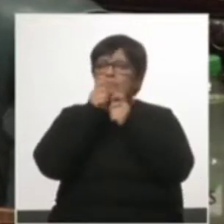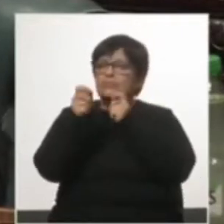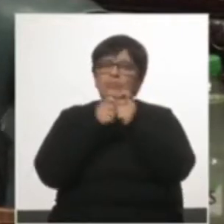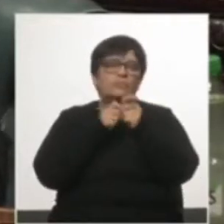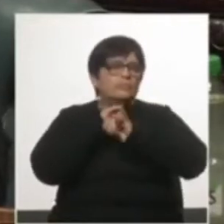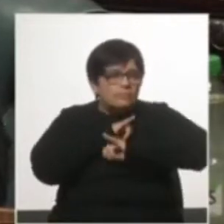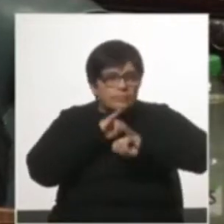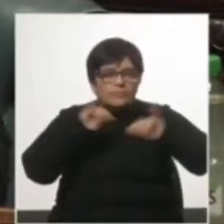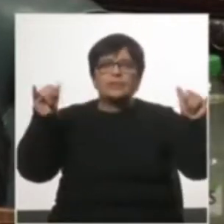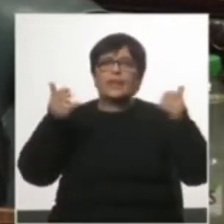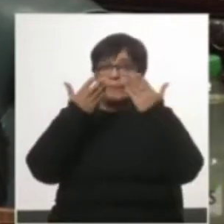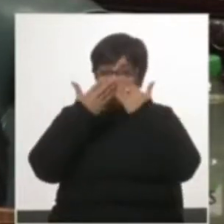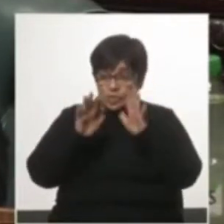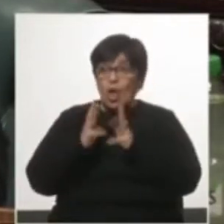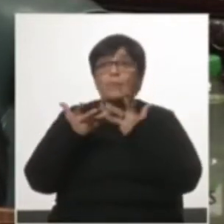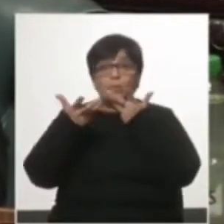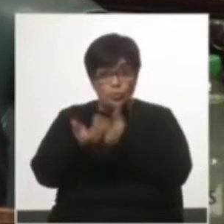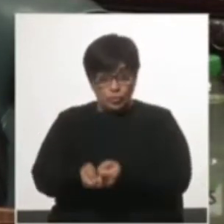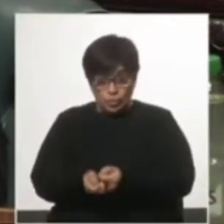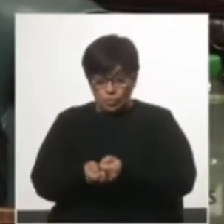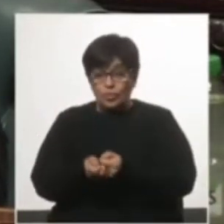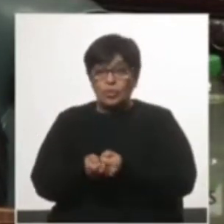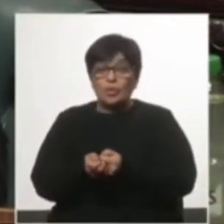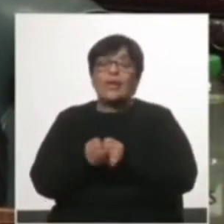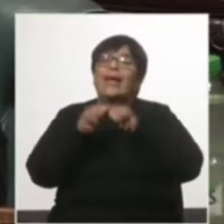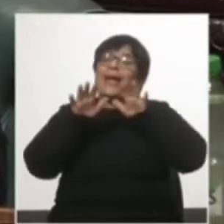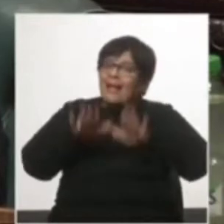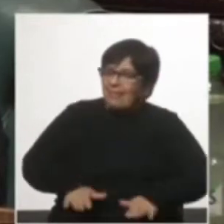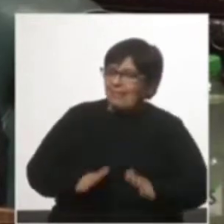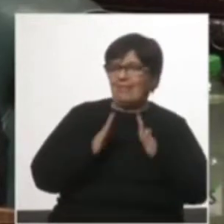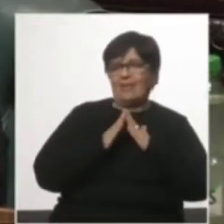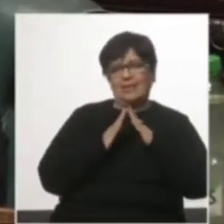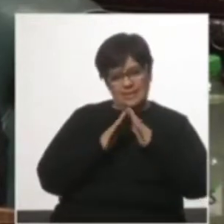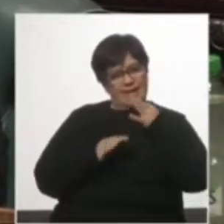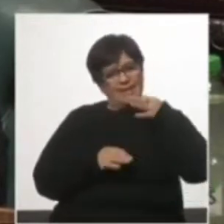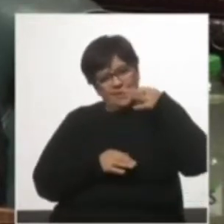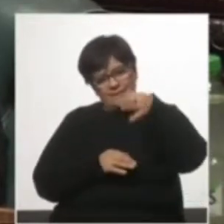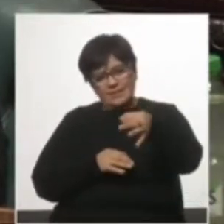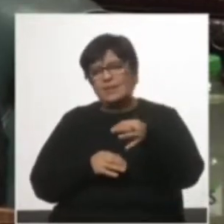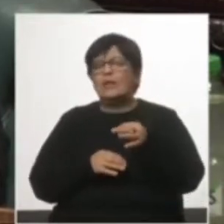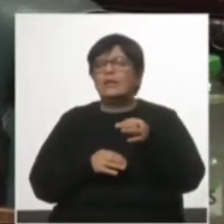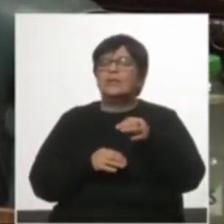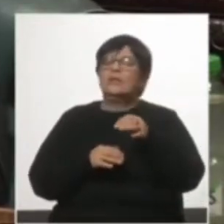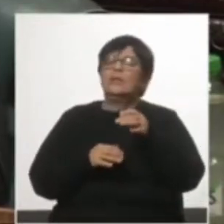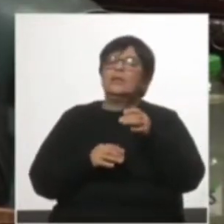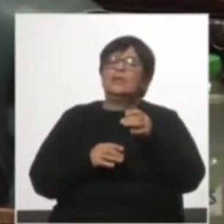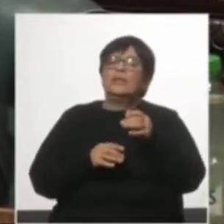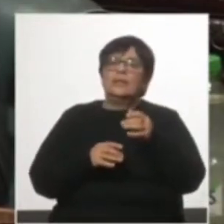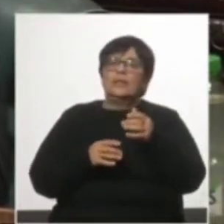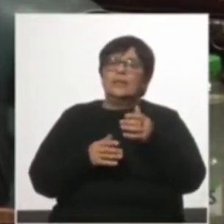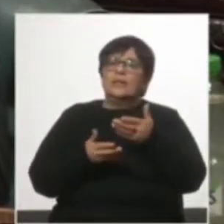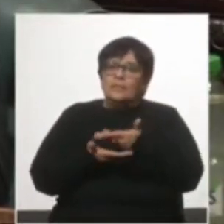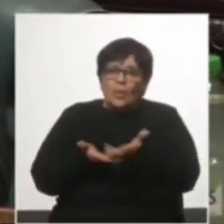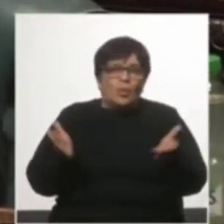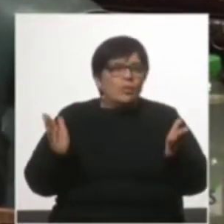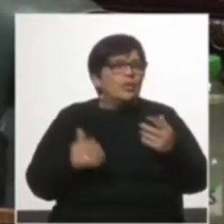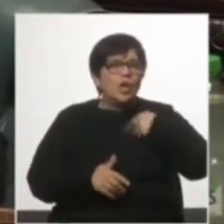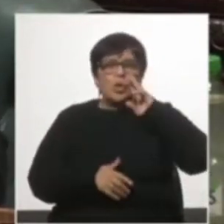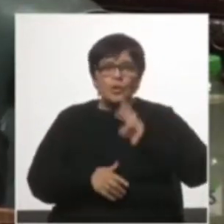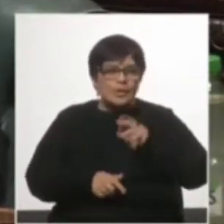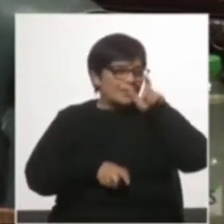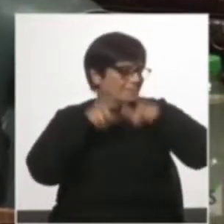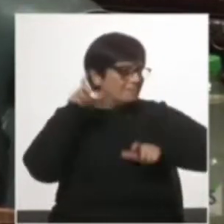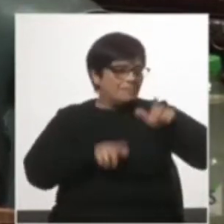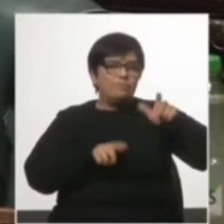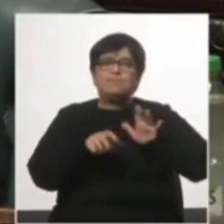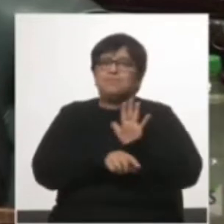acompañó desde el arranque el quédate en casa, el promover la conducta de las personas